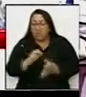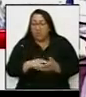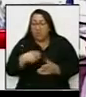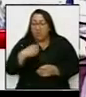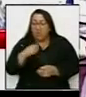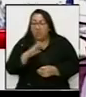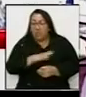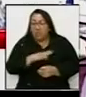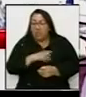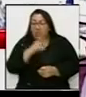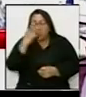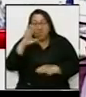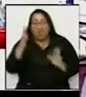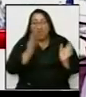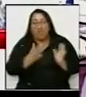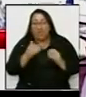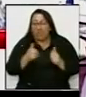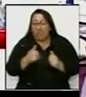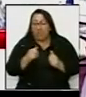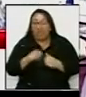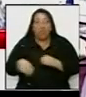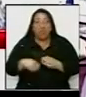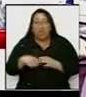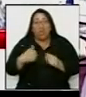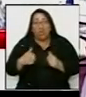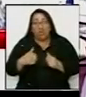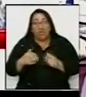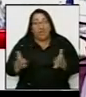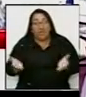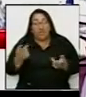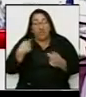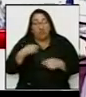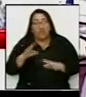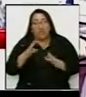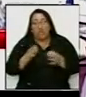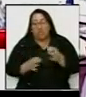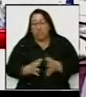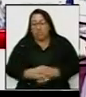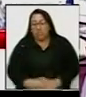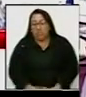y fiscales que sepan preparar bien, cocinar bien y que no sepan nada de justicia.